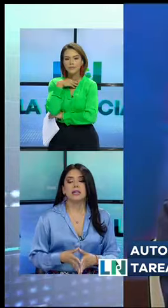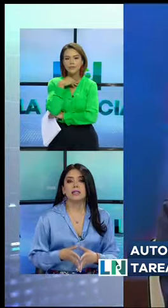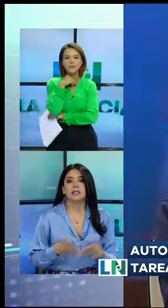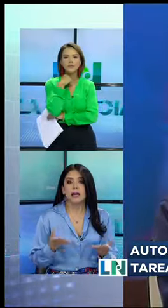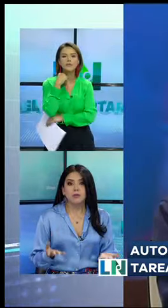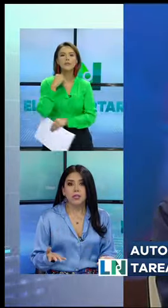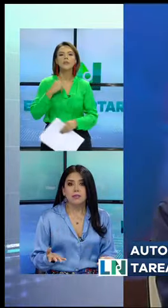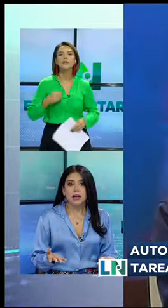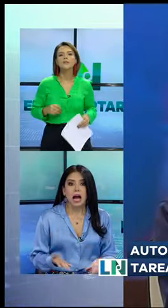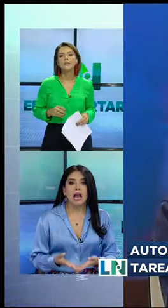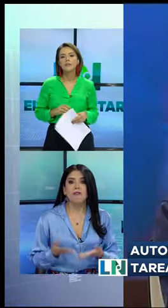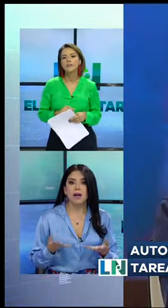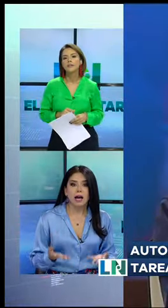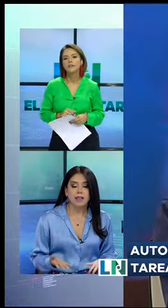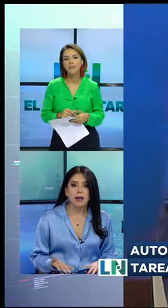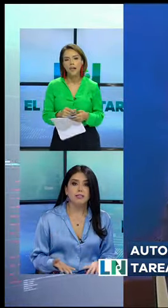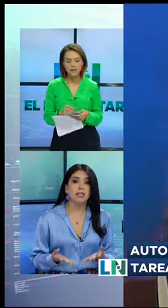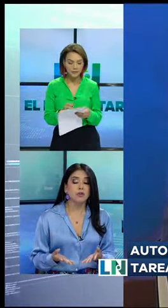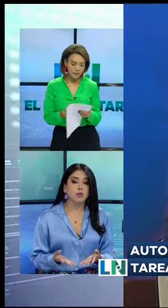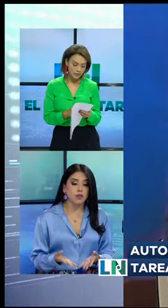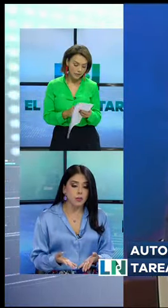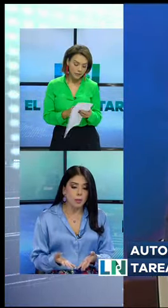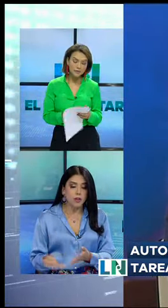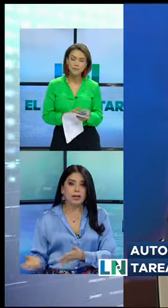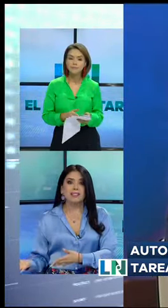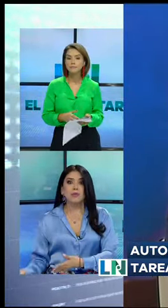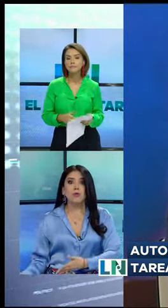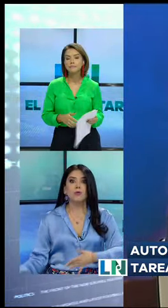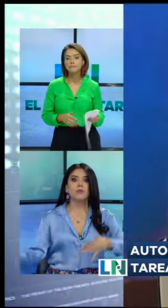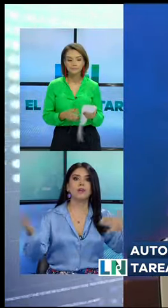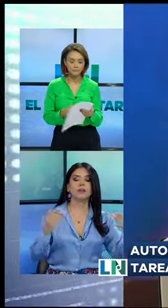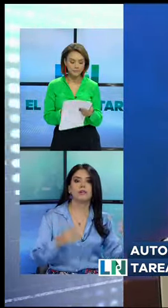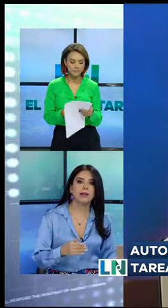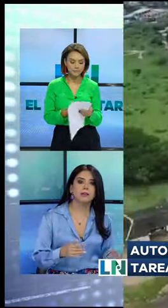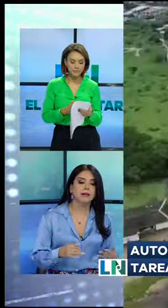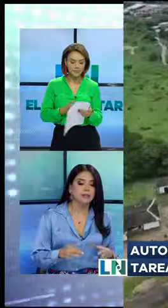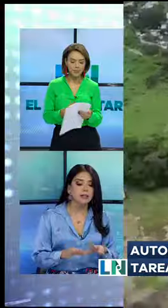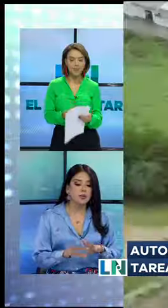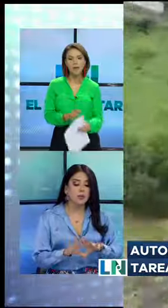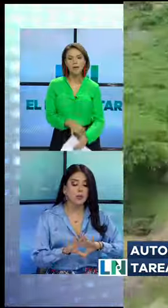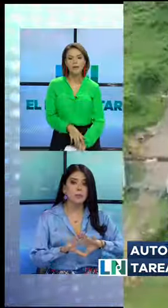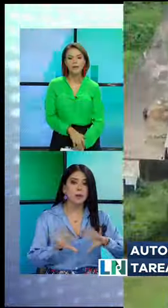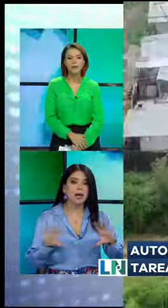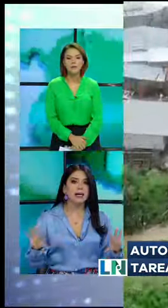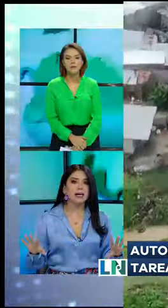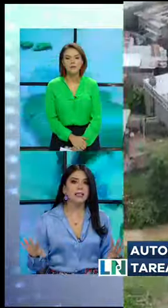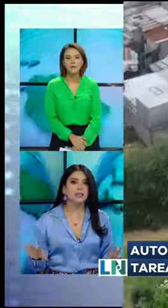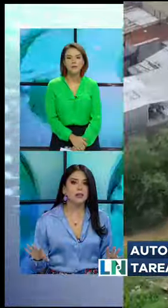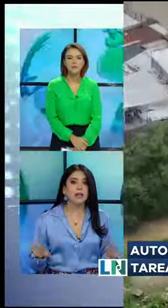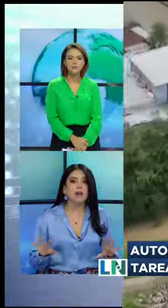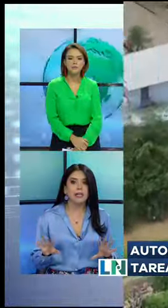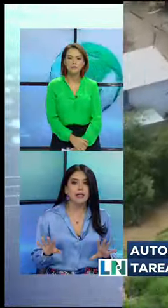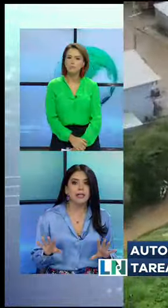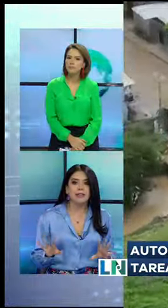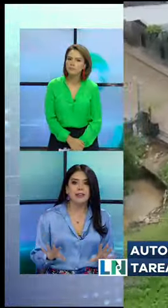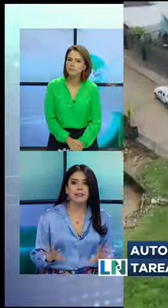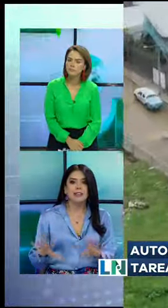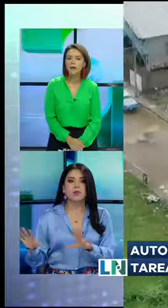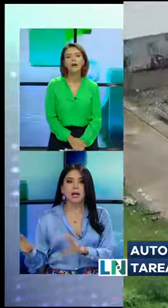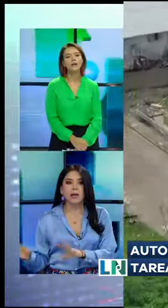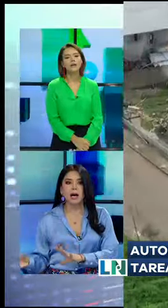de Sauces, Alborada, se inunda. Yo me acuerdo que hace muchos años atrás se hizo un buen plan en el sector de las Orquídeas, que ahí